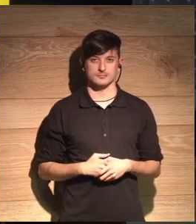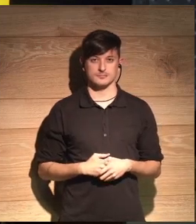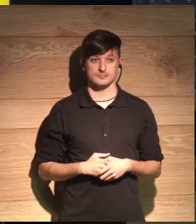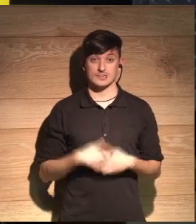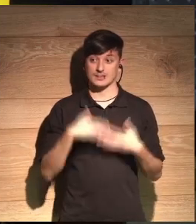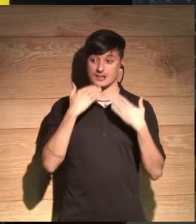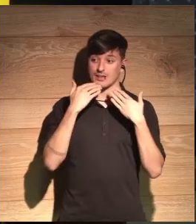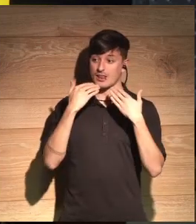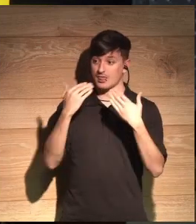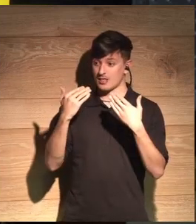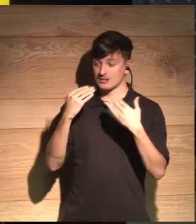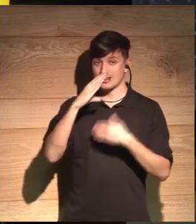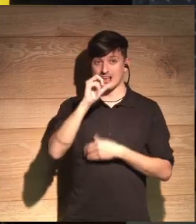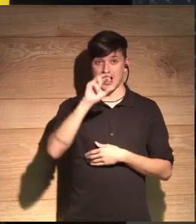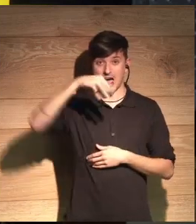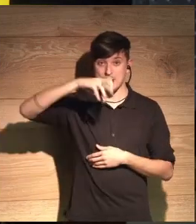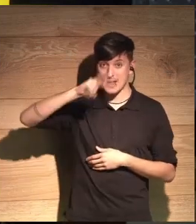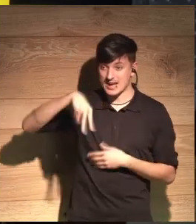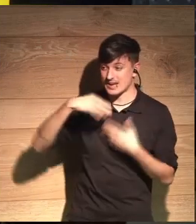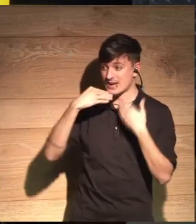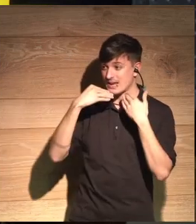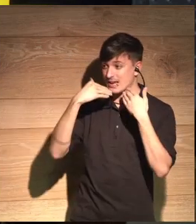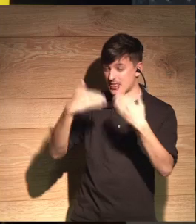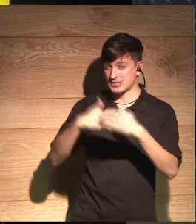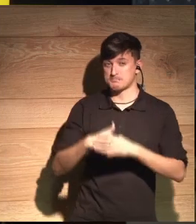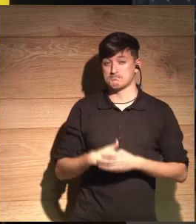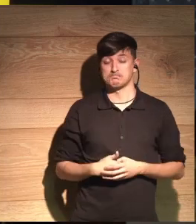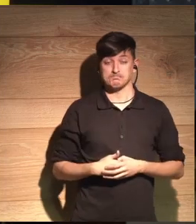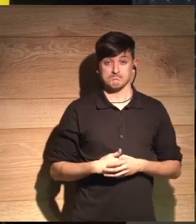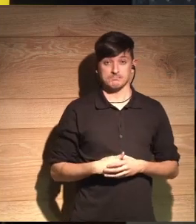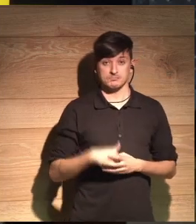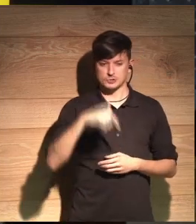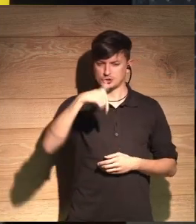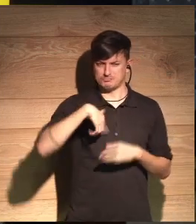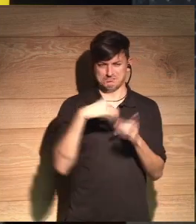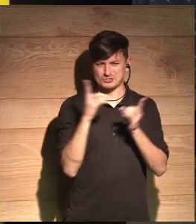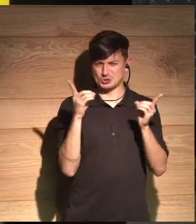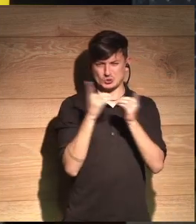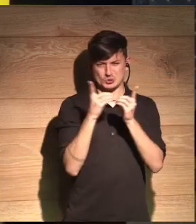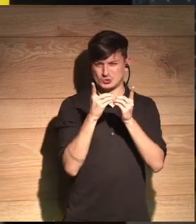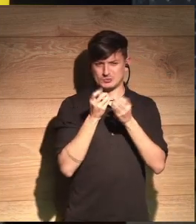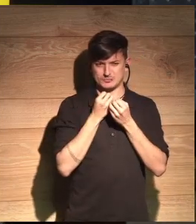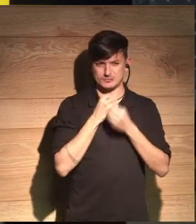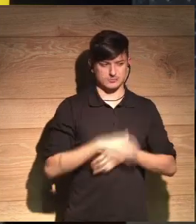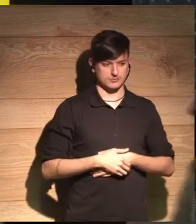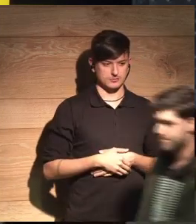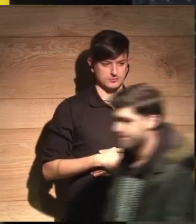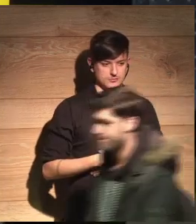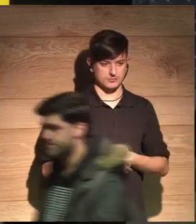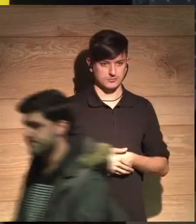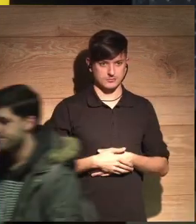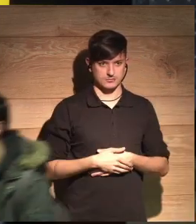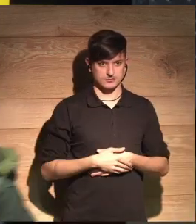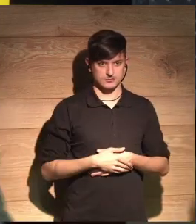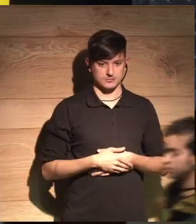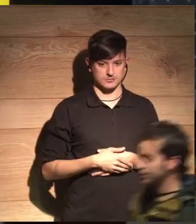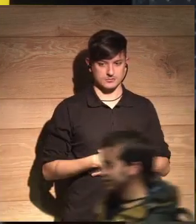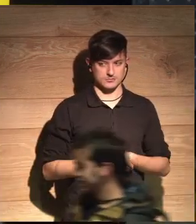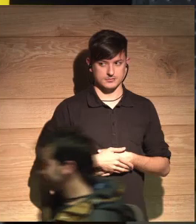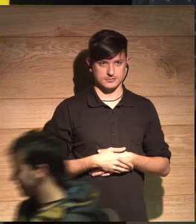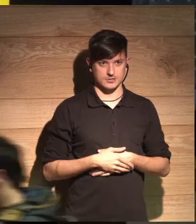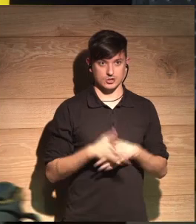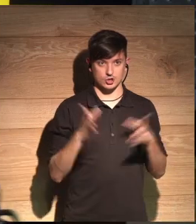gracias gracias carmen bueno yo brevísima mente tengo que empezar por una